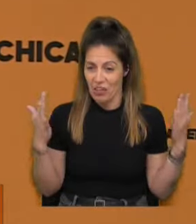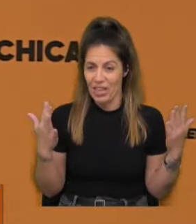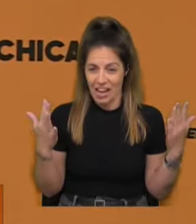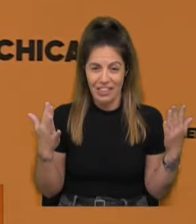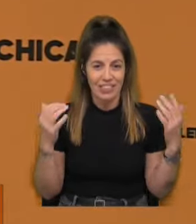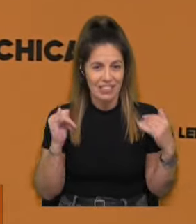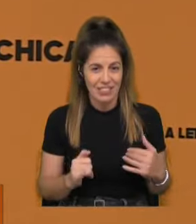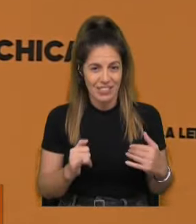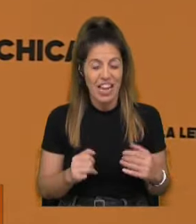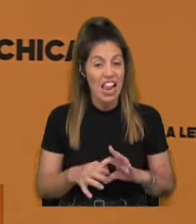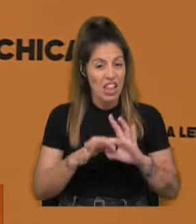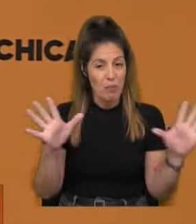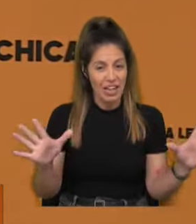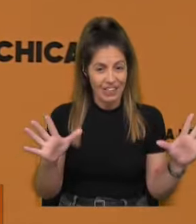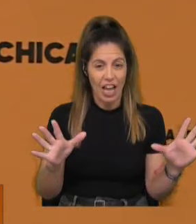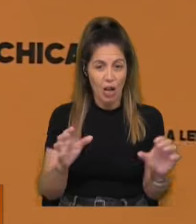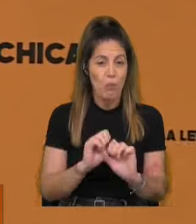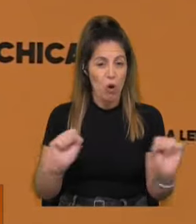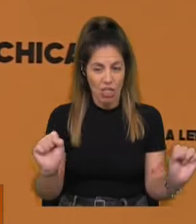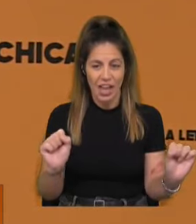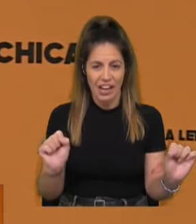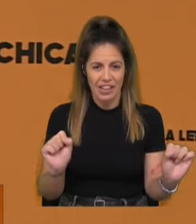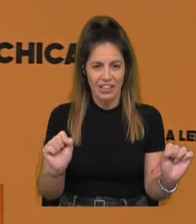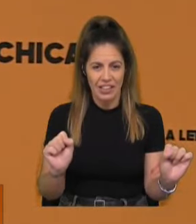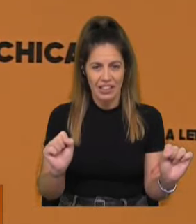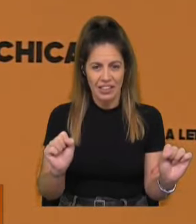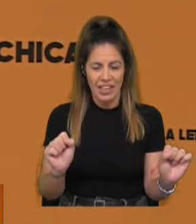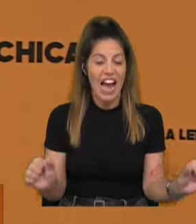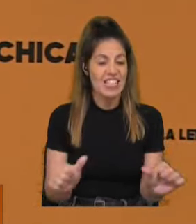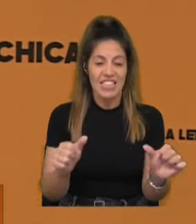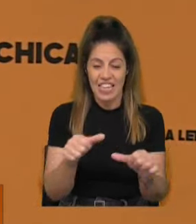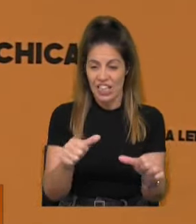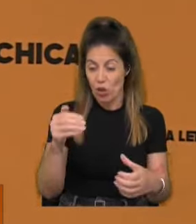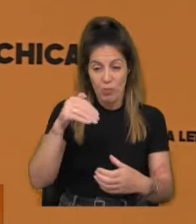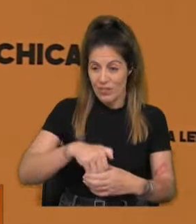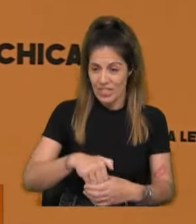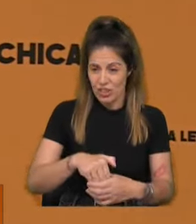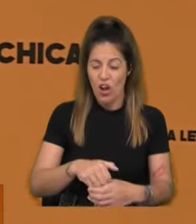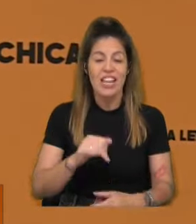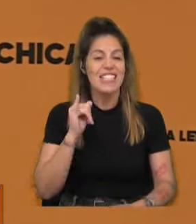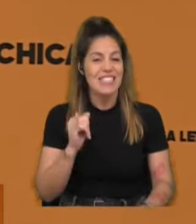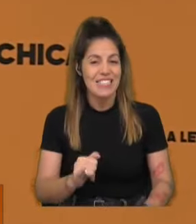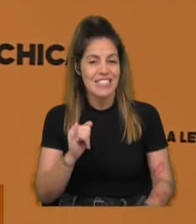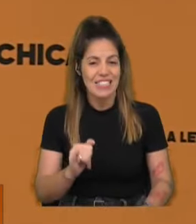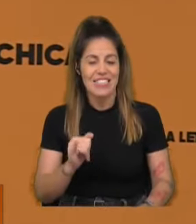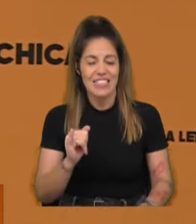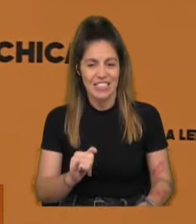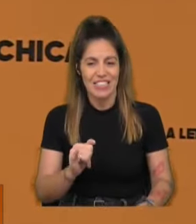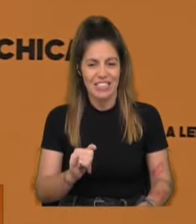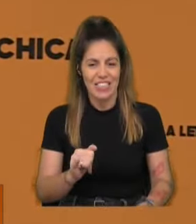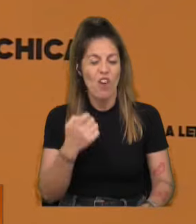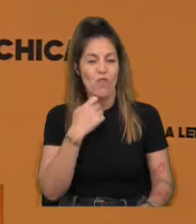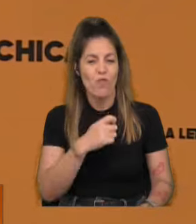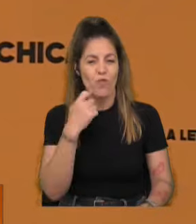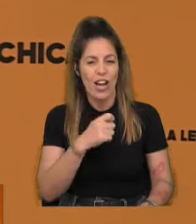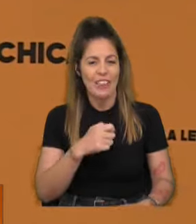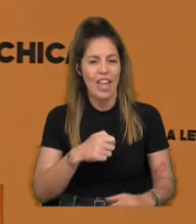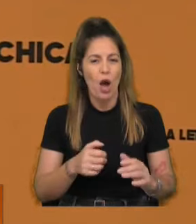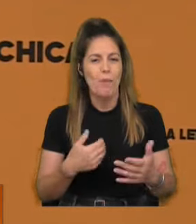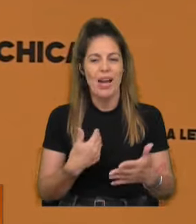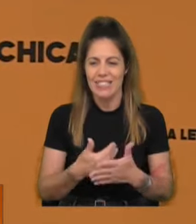la suficiente libertad democrática como para poder realizar este tipo de acciones Sí me parece que falta como un poco más de